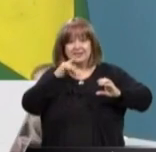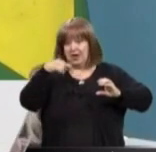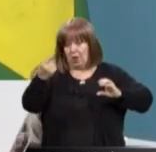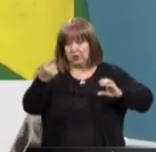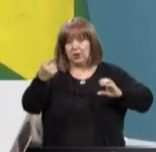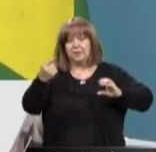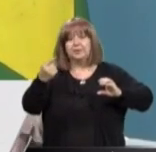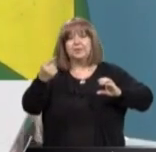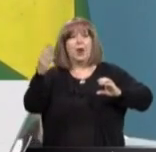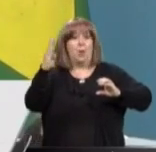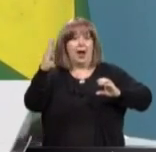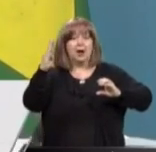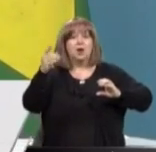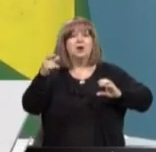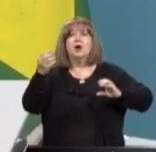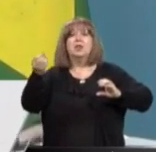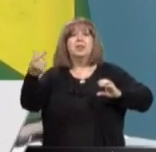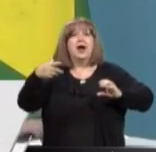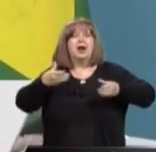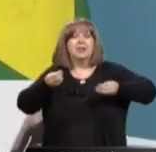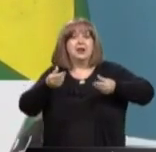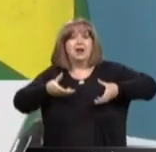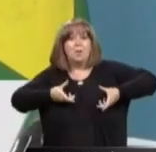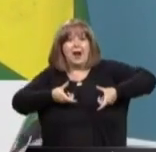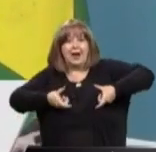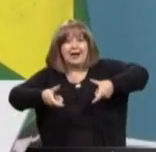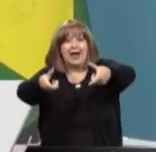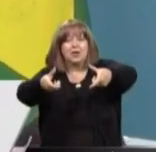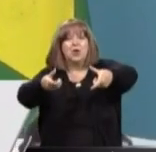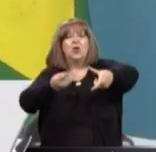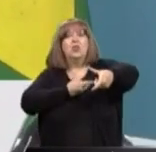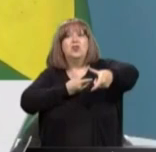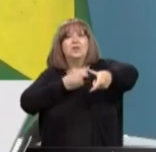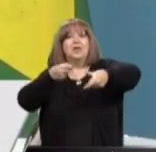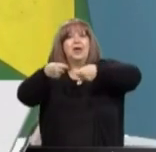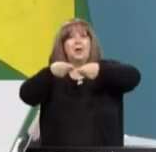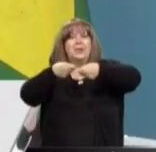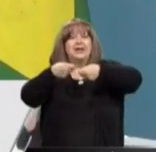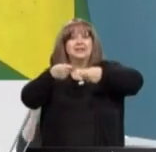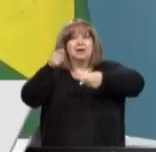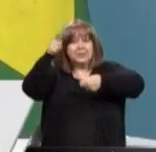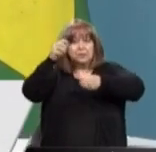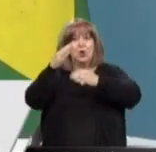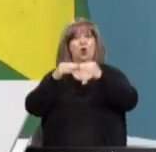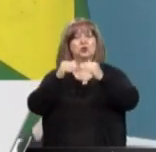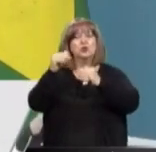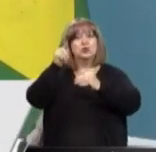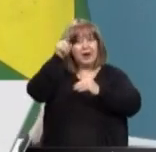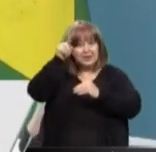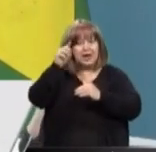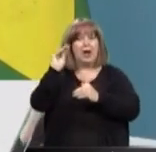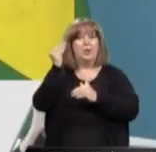financiaría son caños que se producen en Brasil a una empresa brasilera y que de alguna